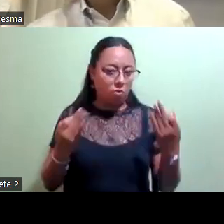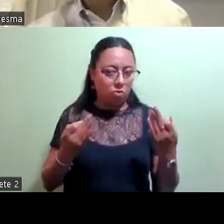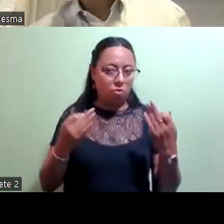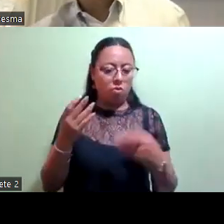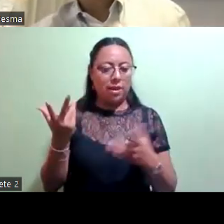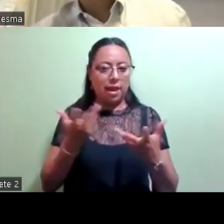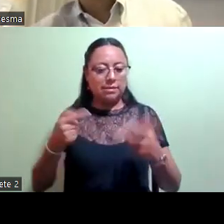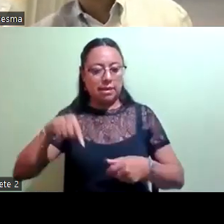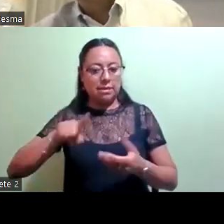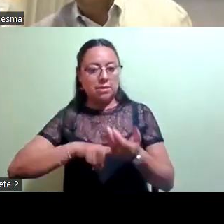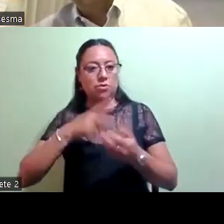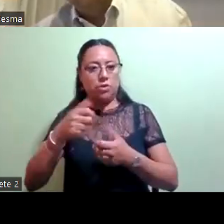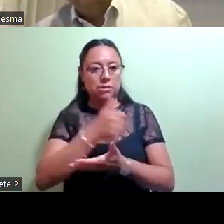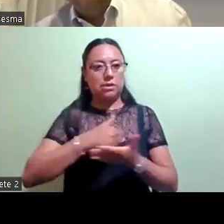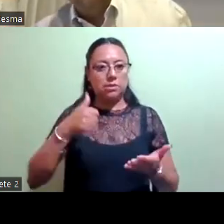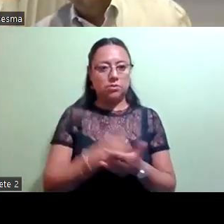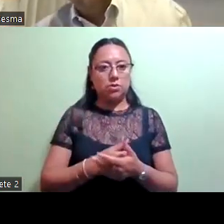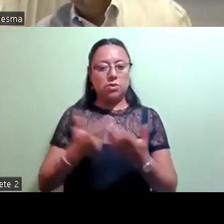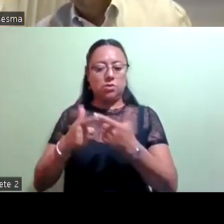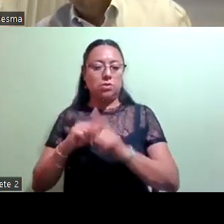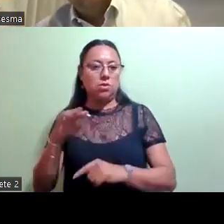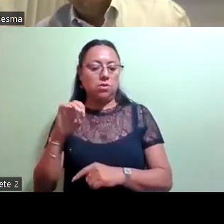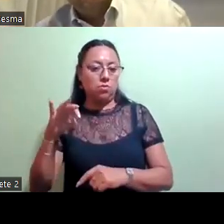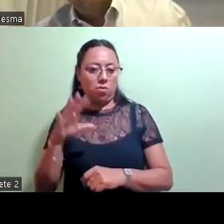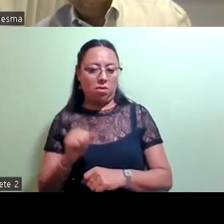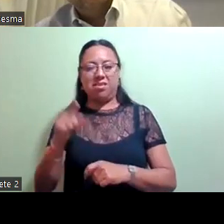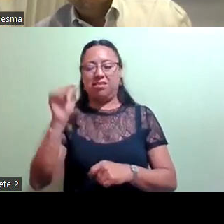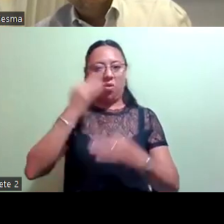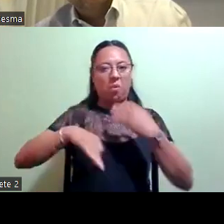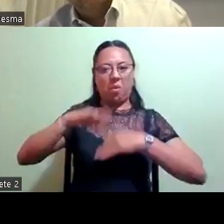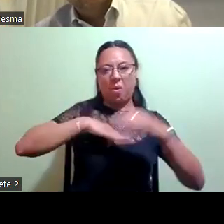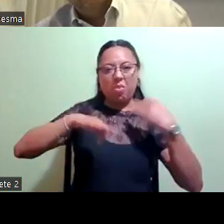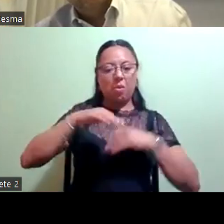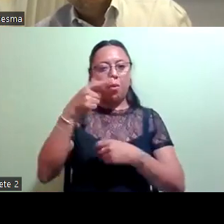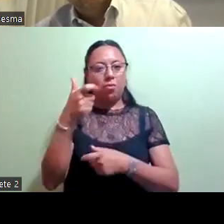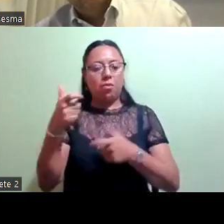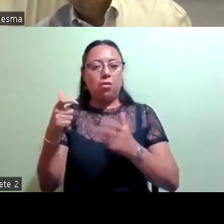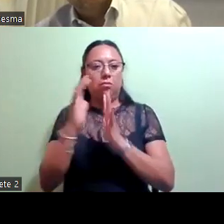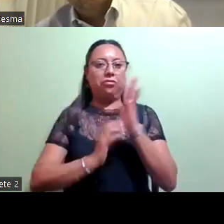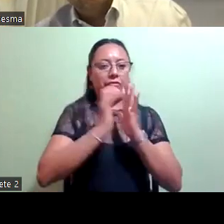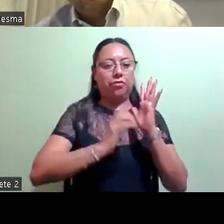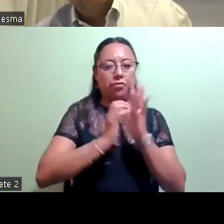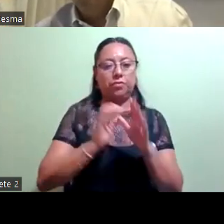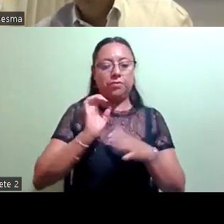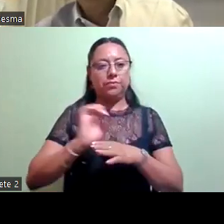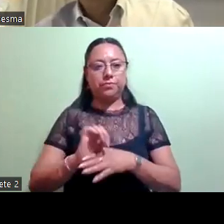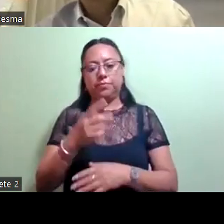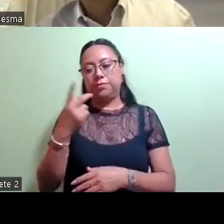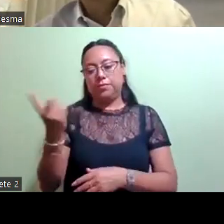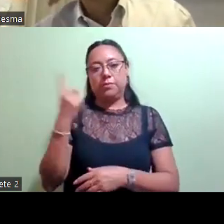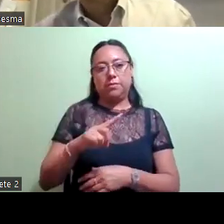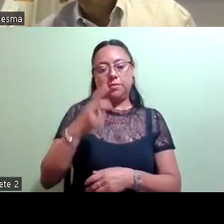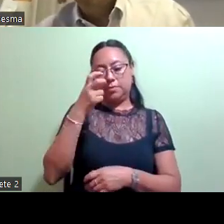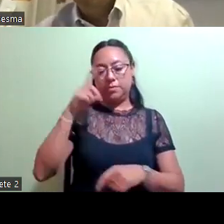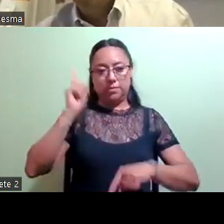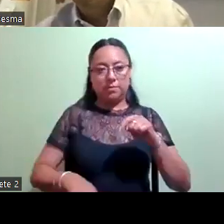y Morena, con el austericidio, no quiere destinarle dinero a la causa de los animales, pues que entonces nos instruyan que quieren bajar esto. Pero